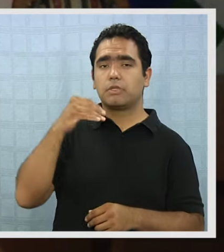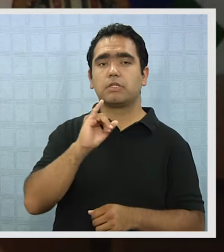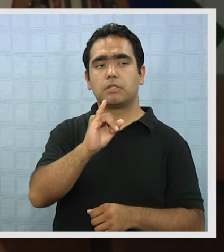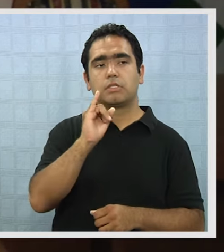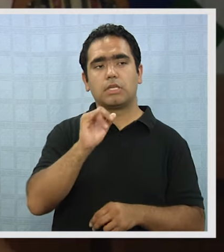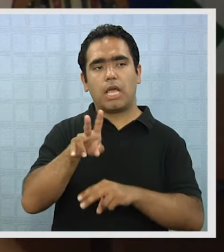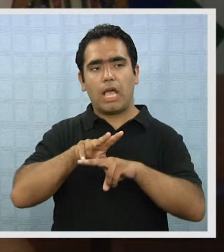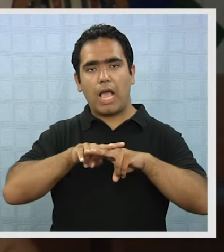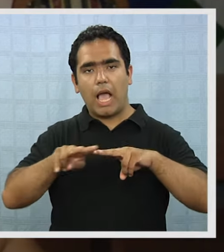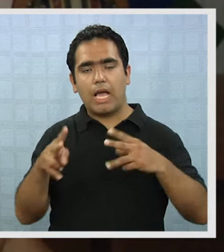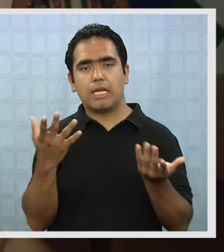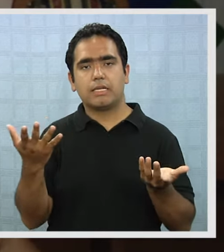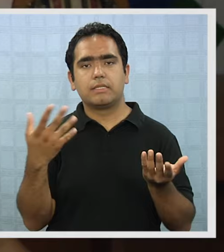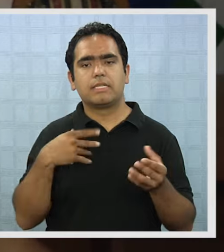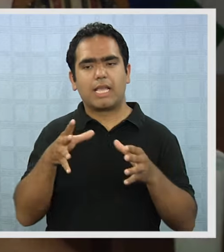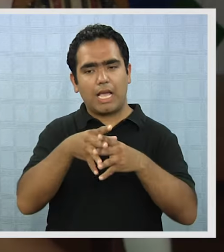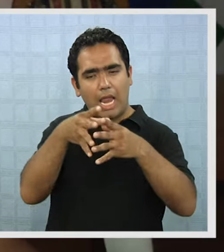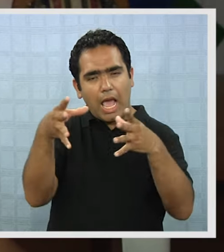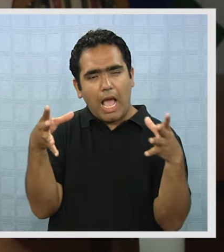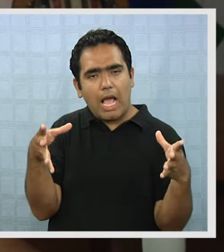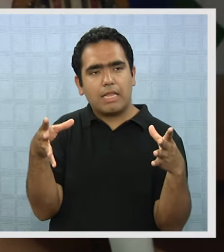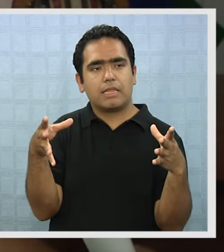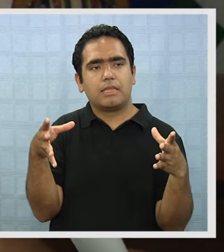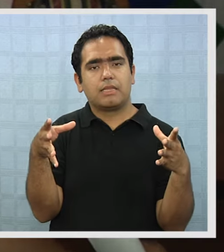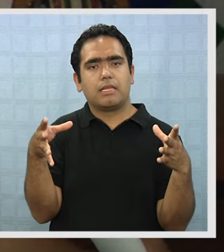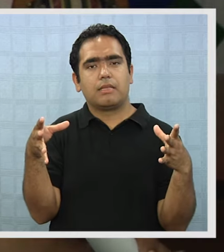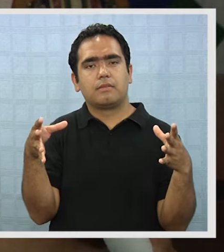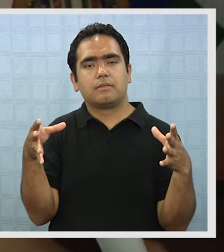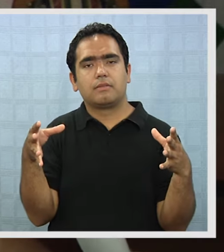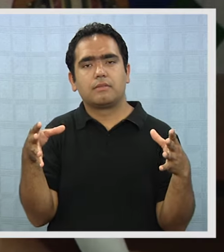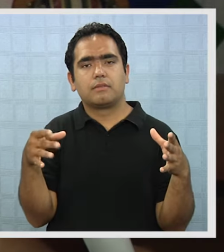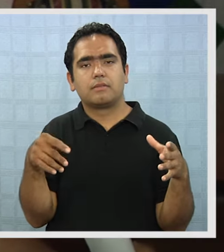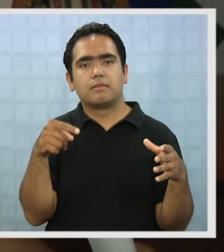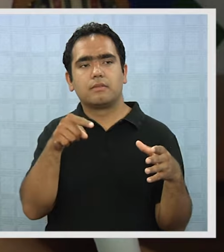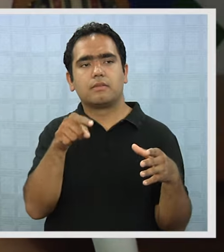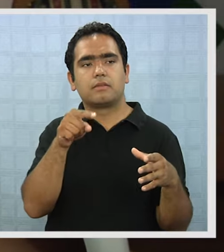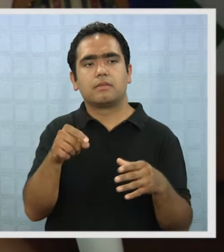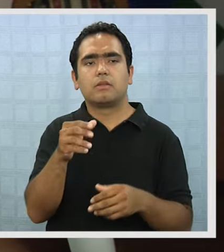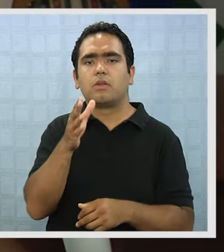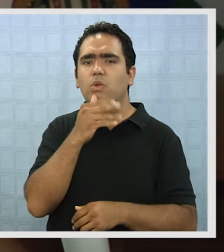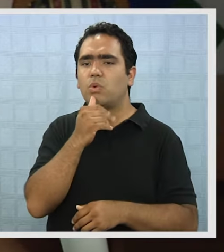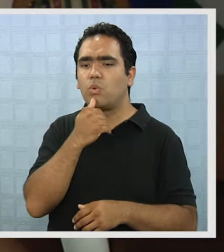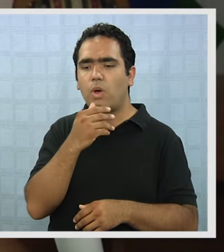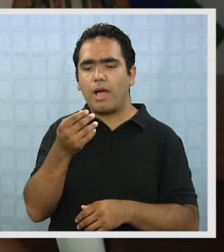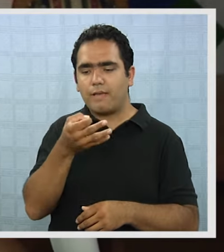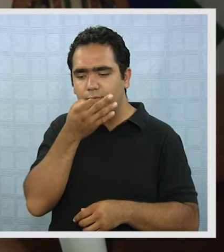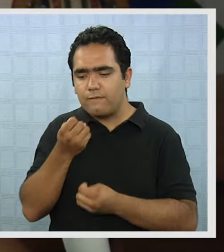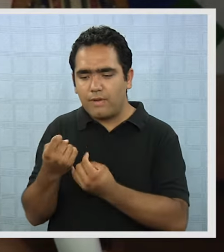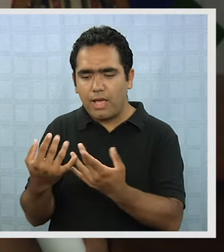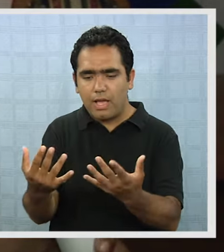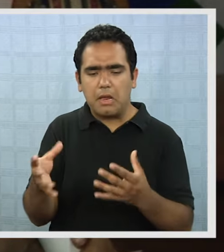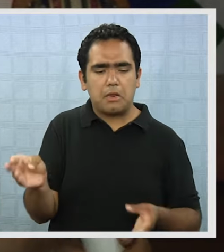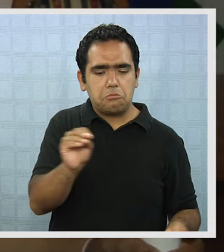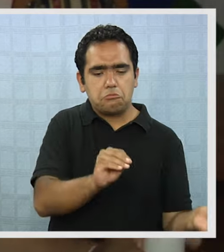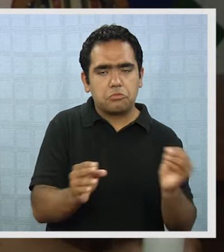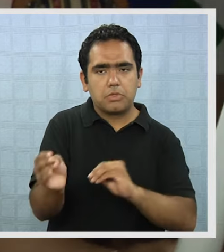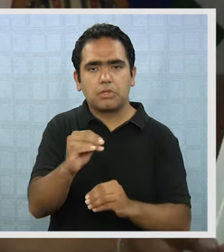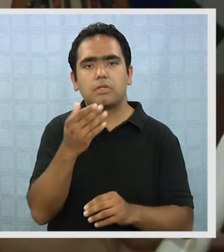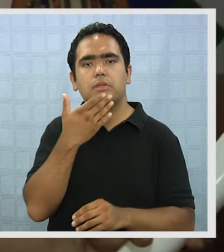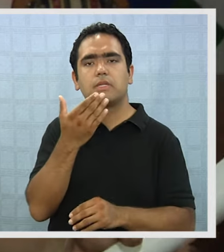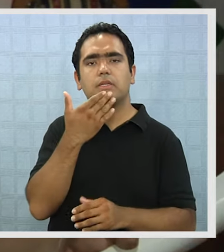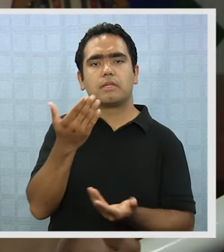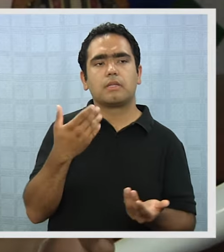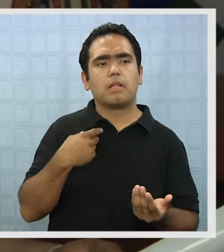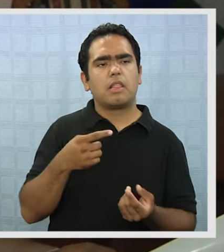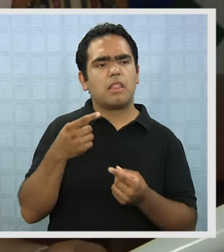se hacía grande, no teníamos pasto, sacamos verde de al